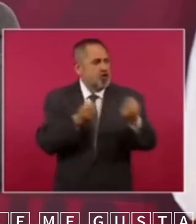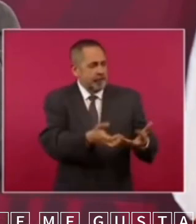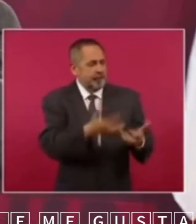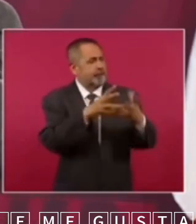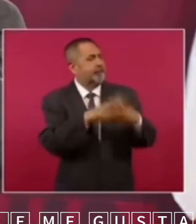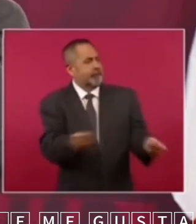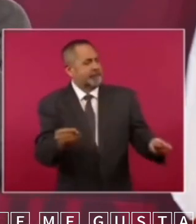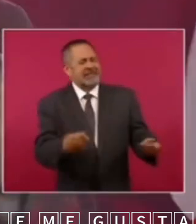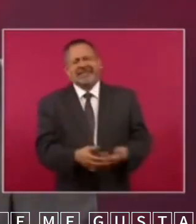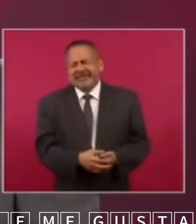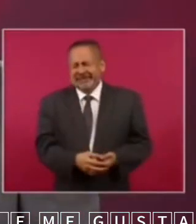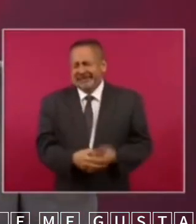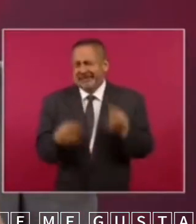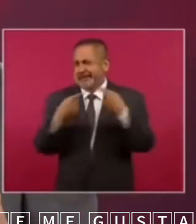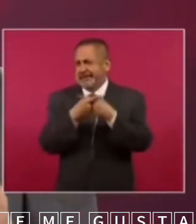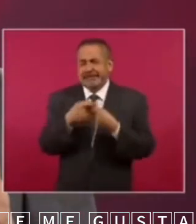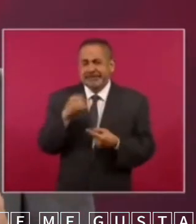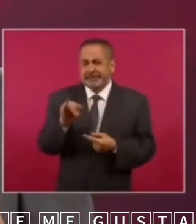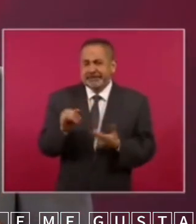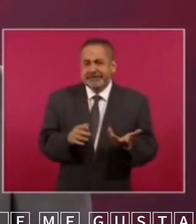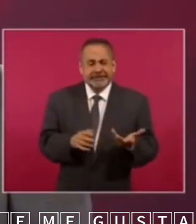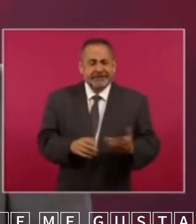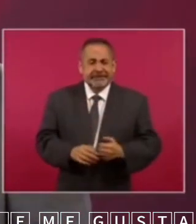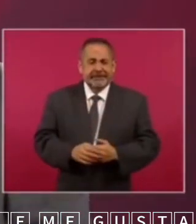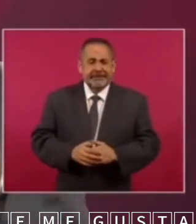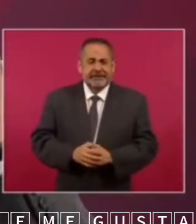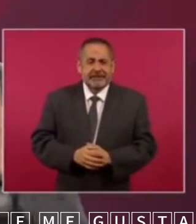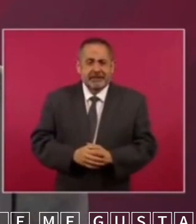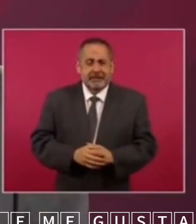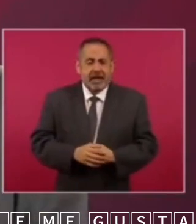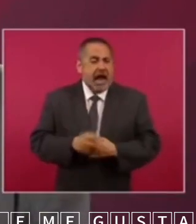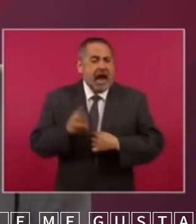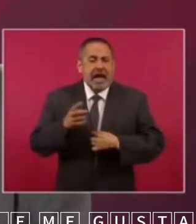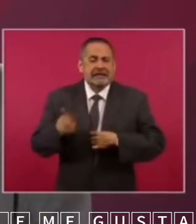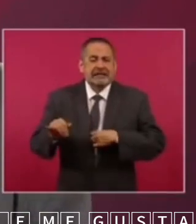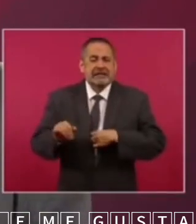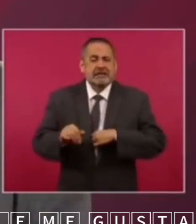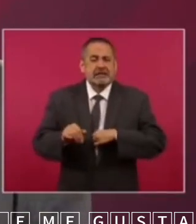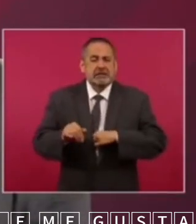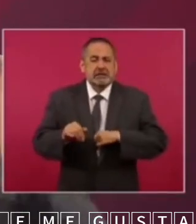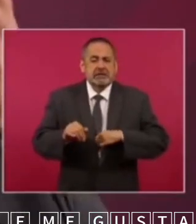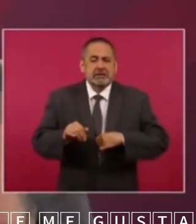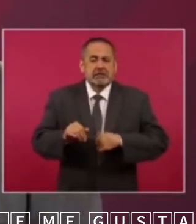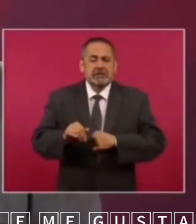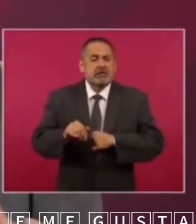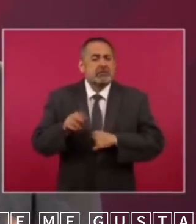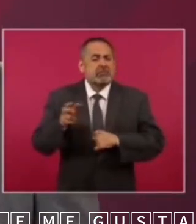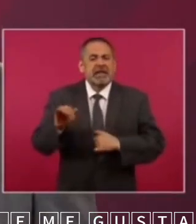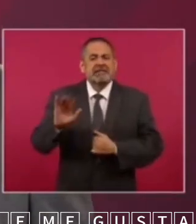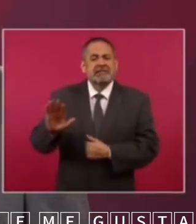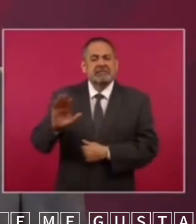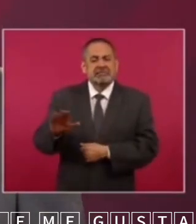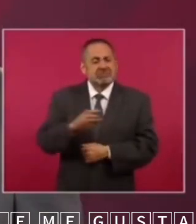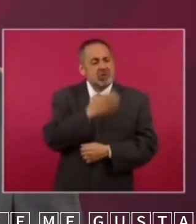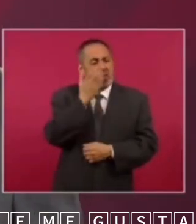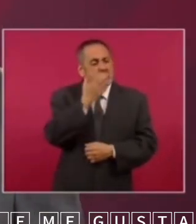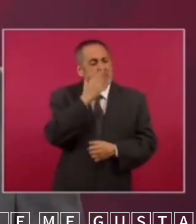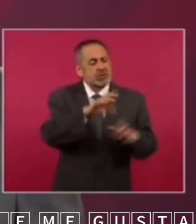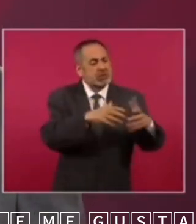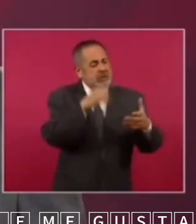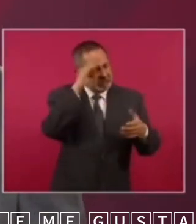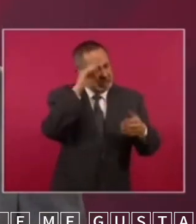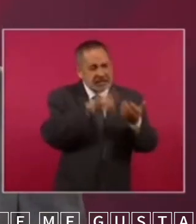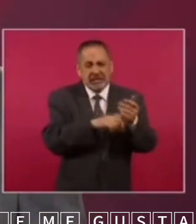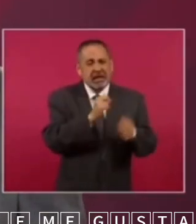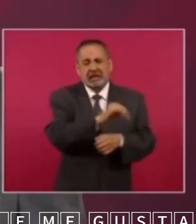que es muy característico del pensamiento conservador.